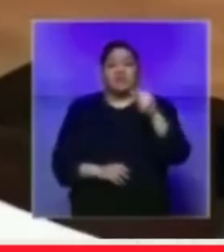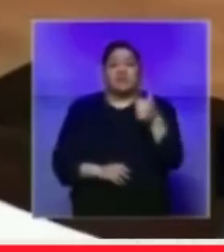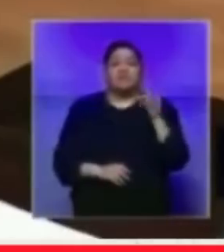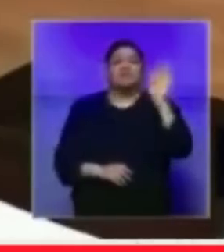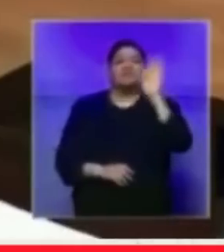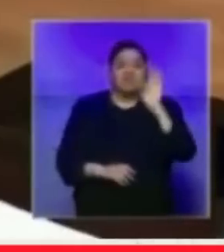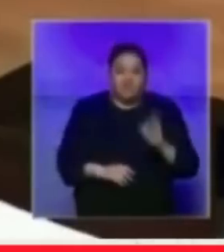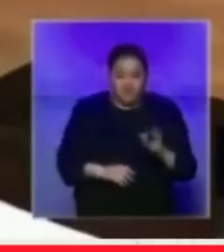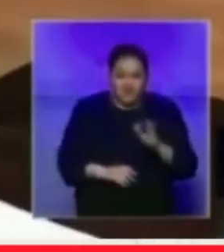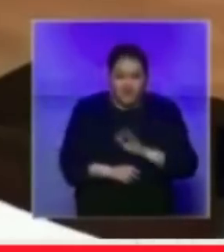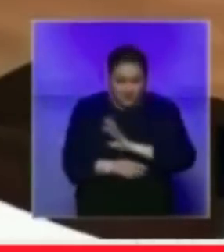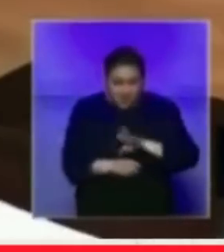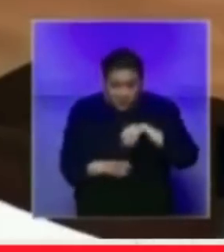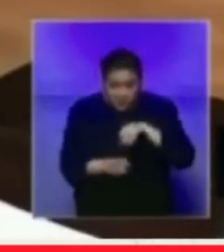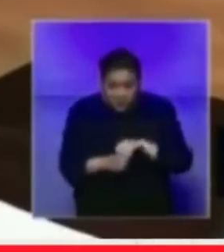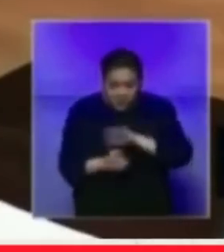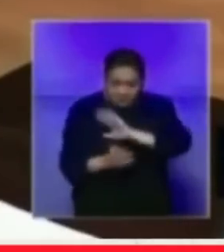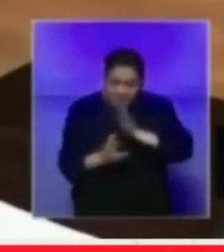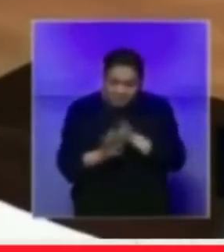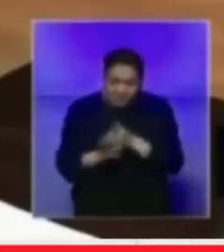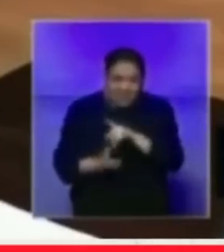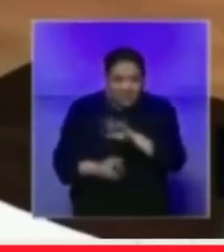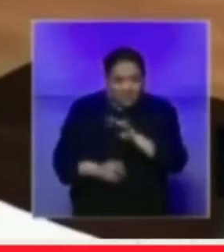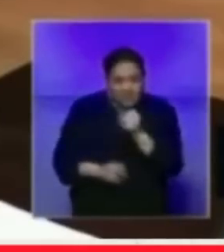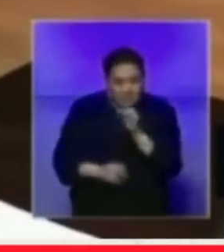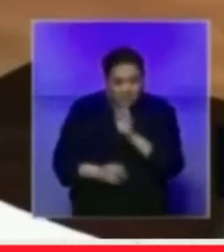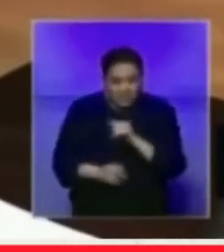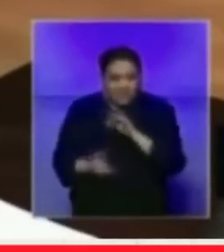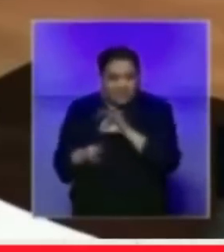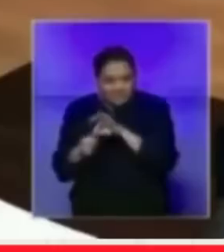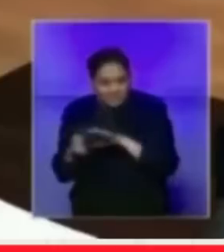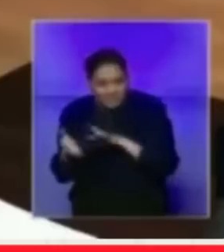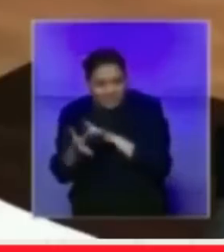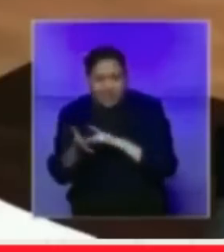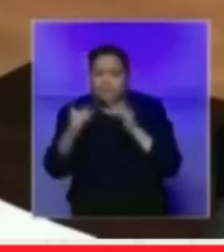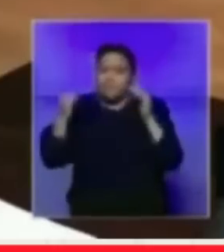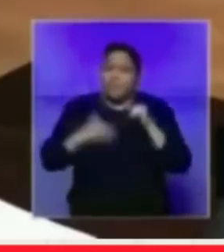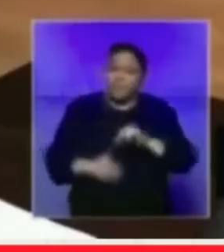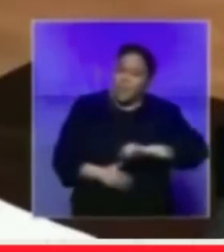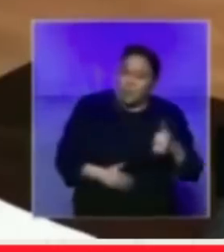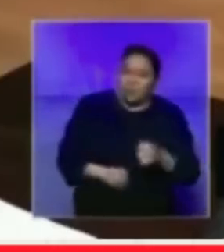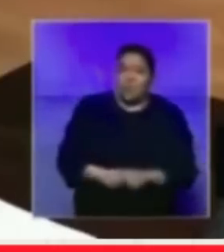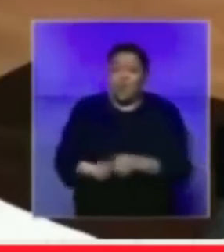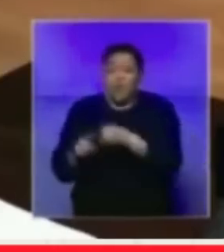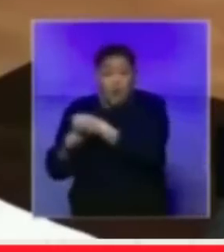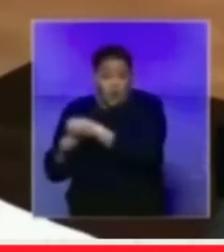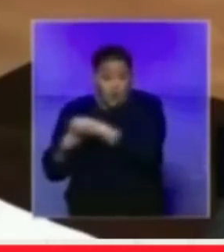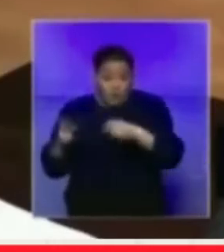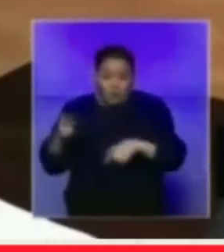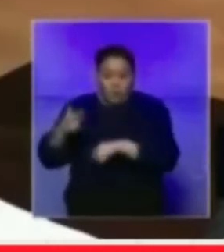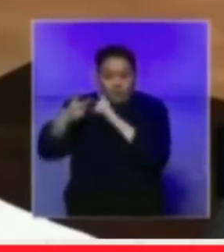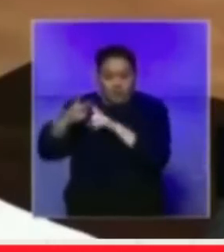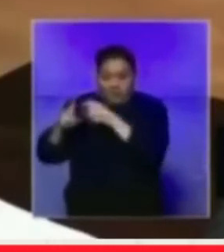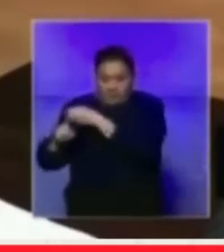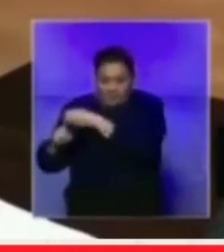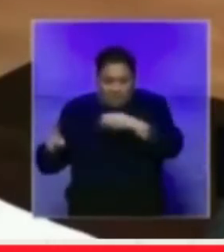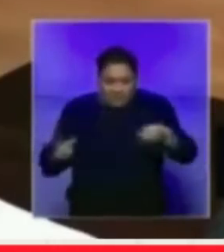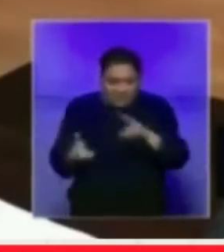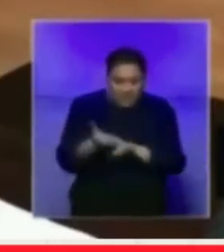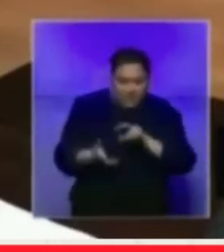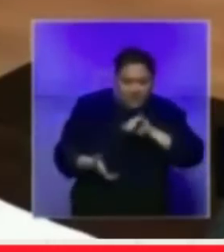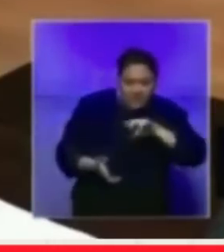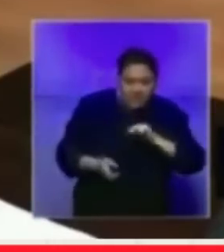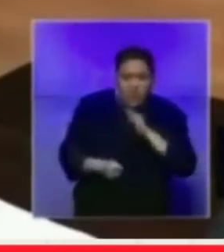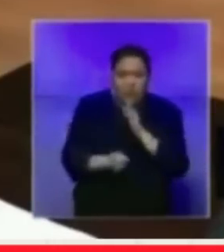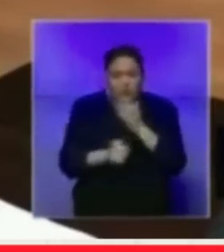59.76% del total emitidos. Ahora bien, en relación con la validez de la elección, en el dictamen se propone